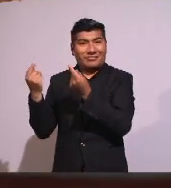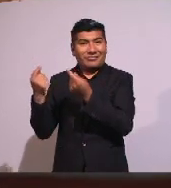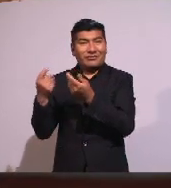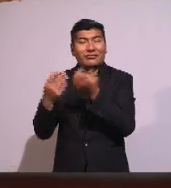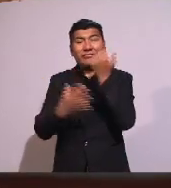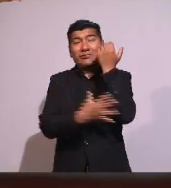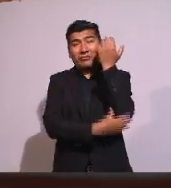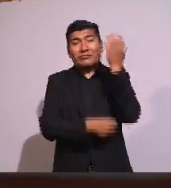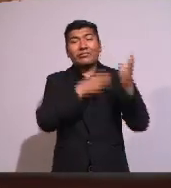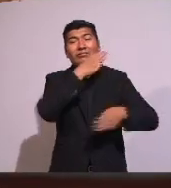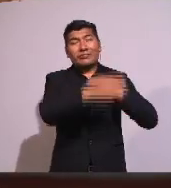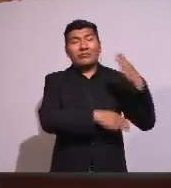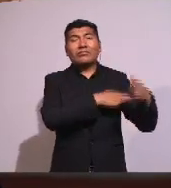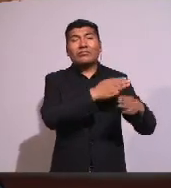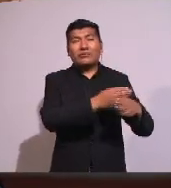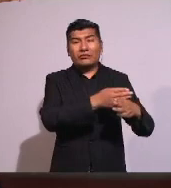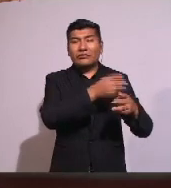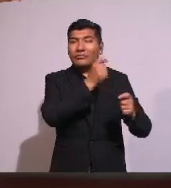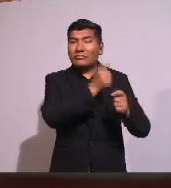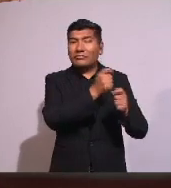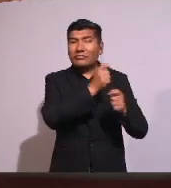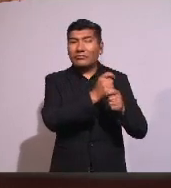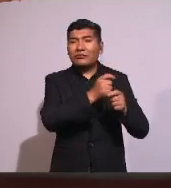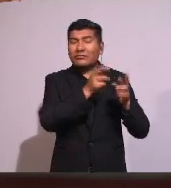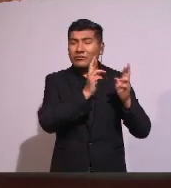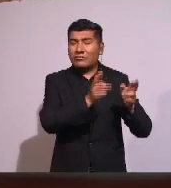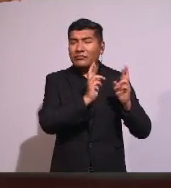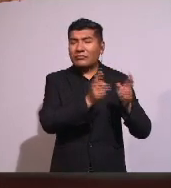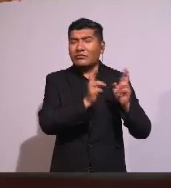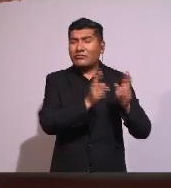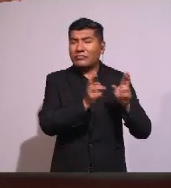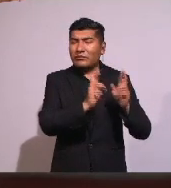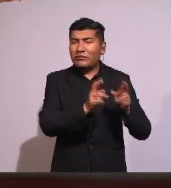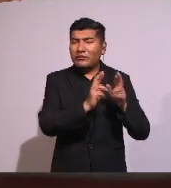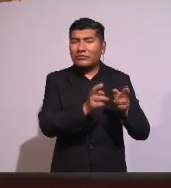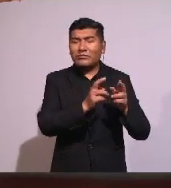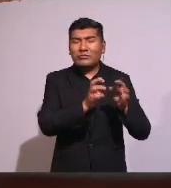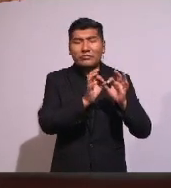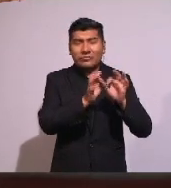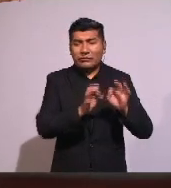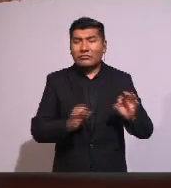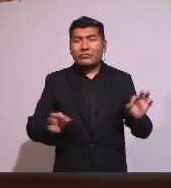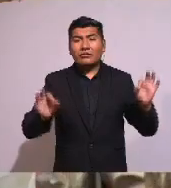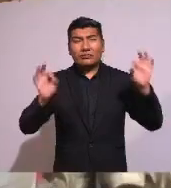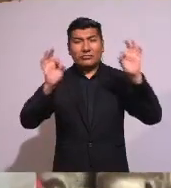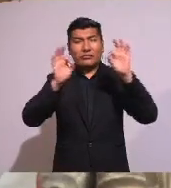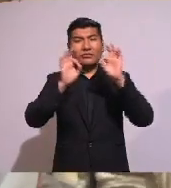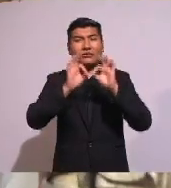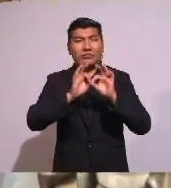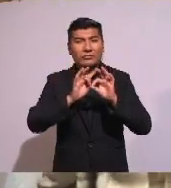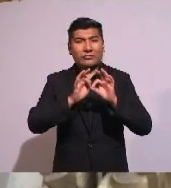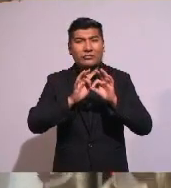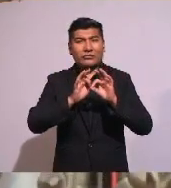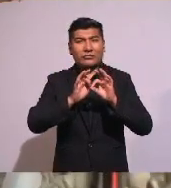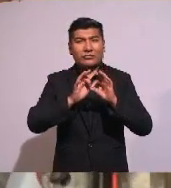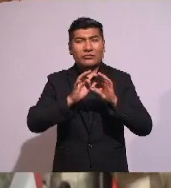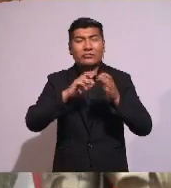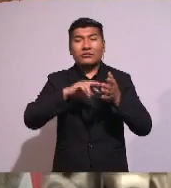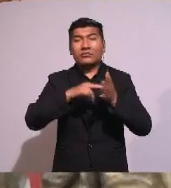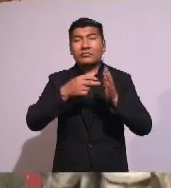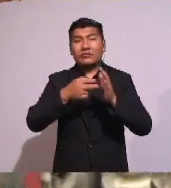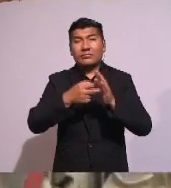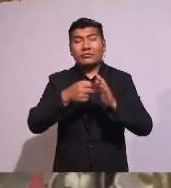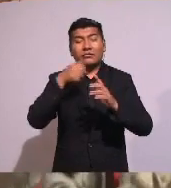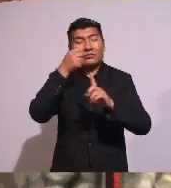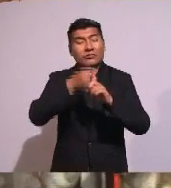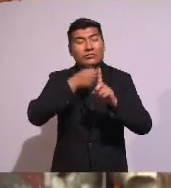mundo es tarea urgente, es importante. Implica asumir la